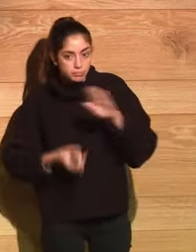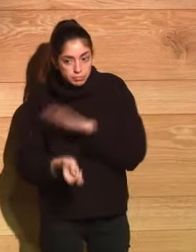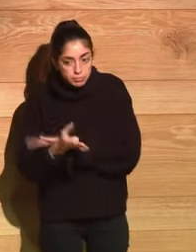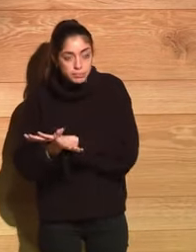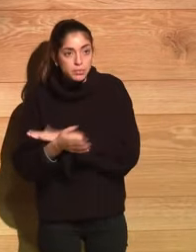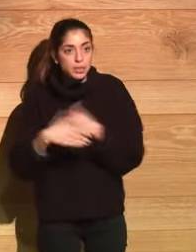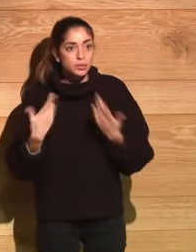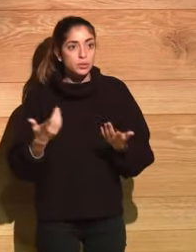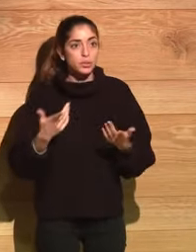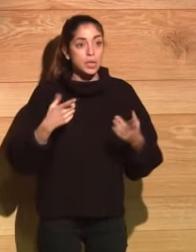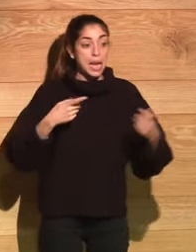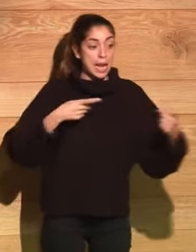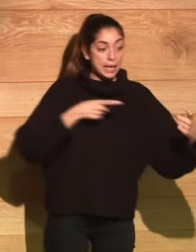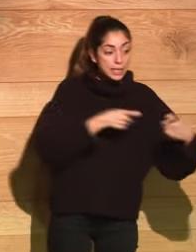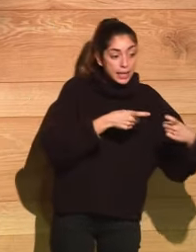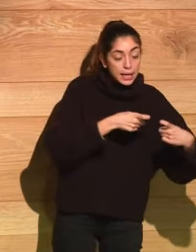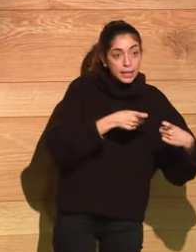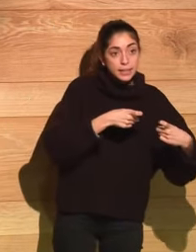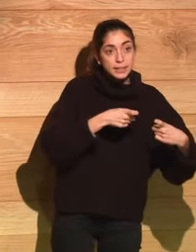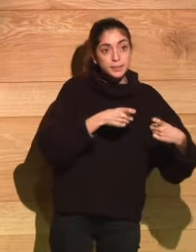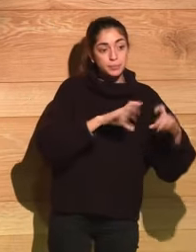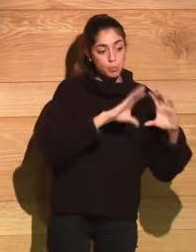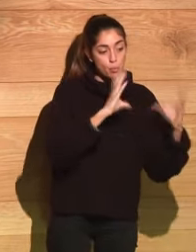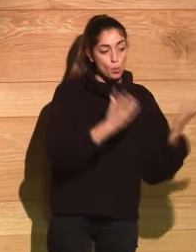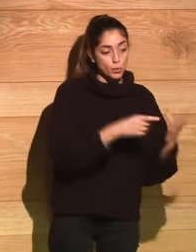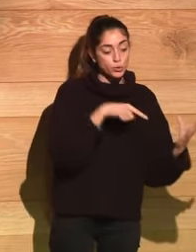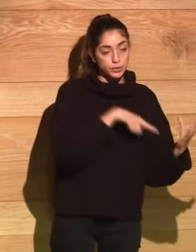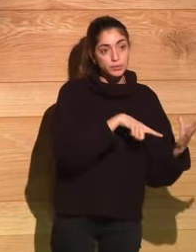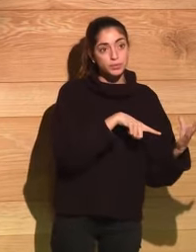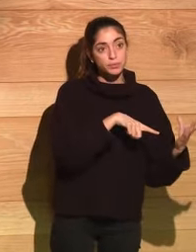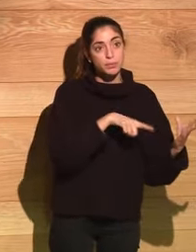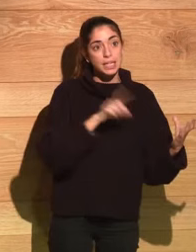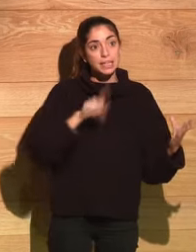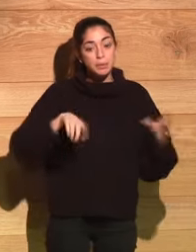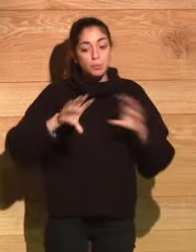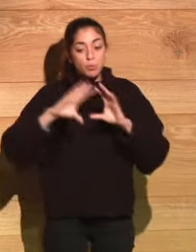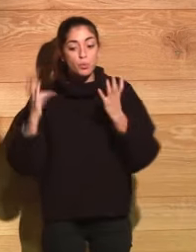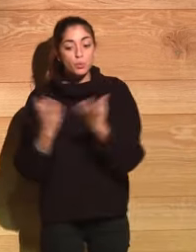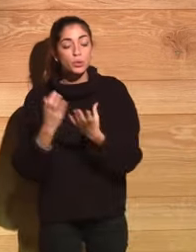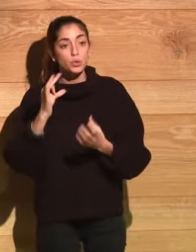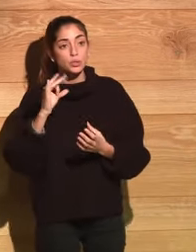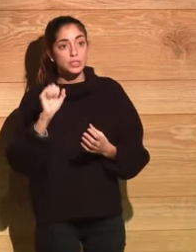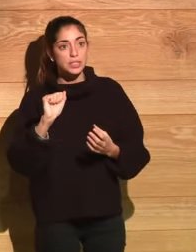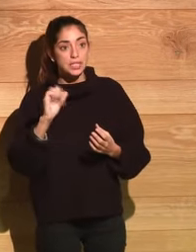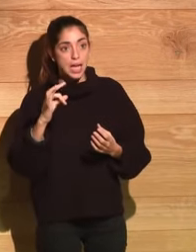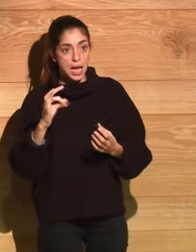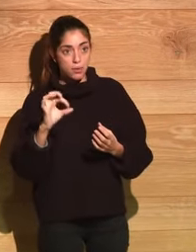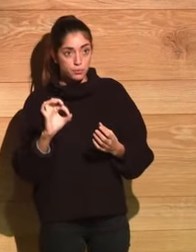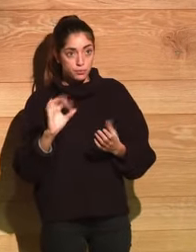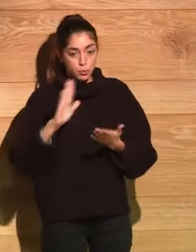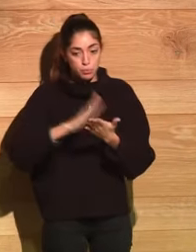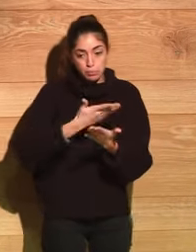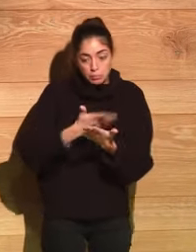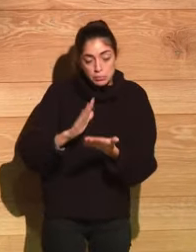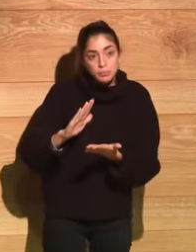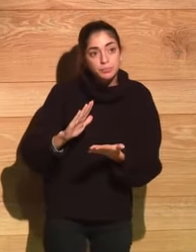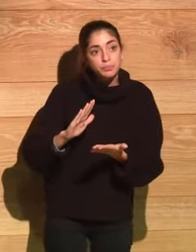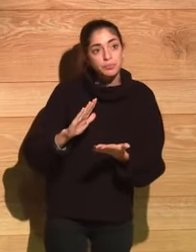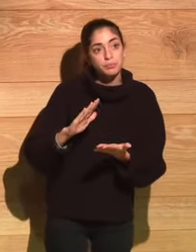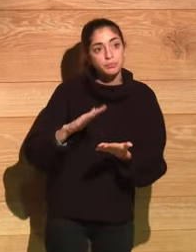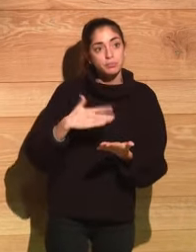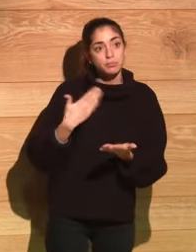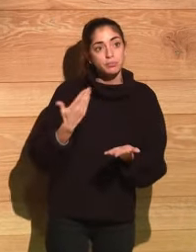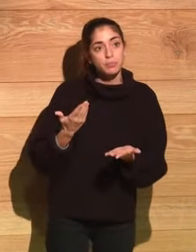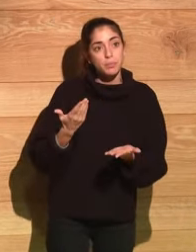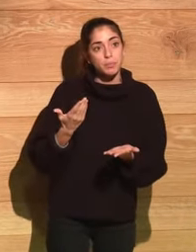otros, uno es la guerra. Y en el mundo de Safo y su poesía, aparte de los epitalamios y tal, la poesía